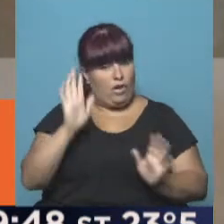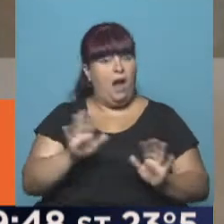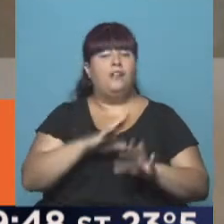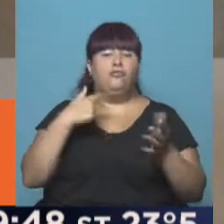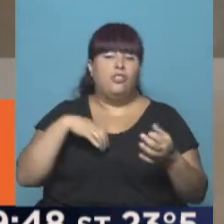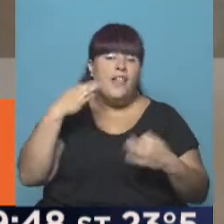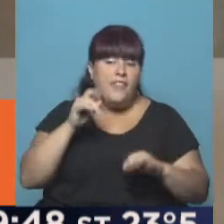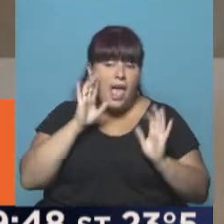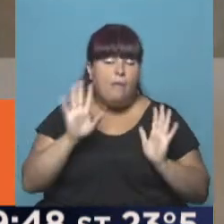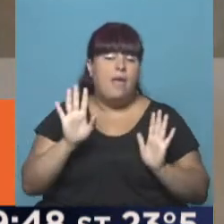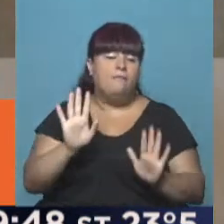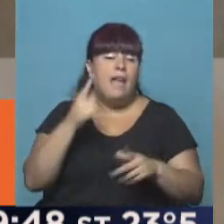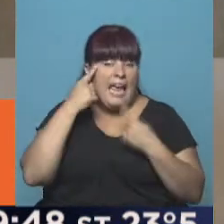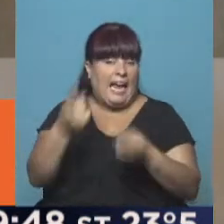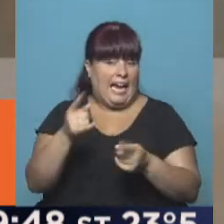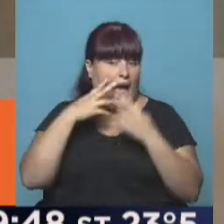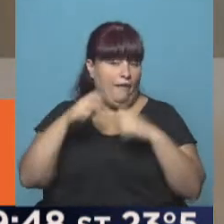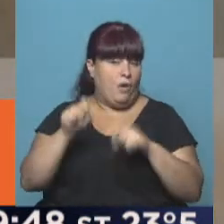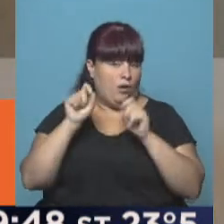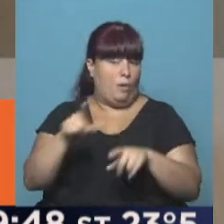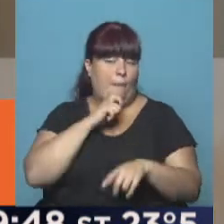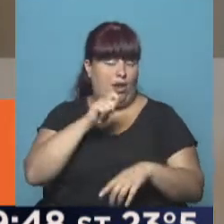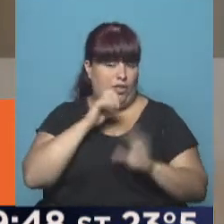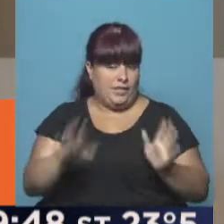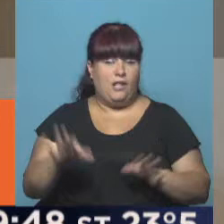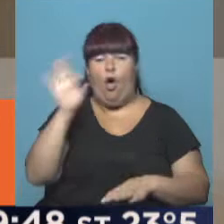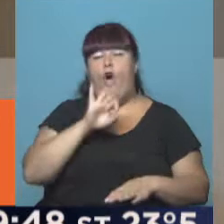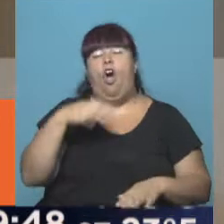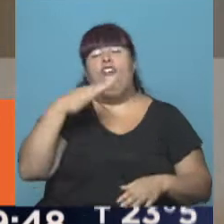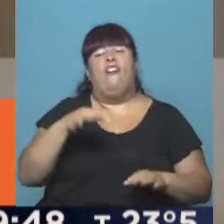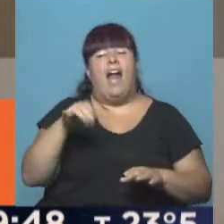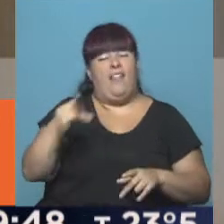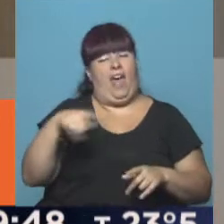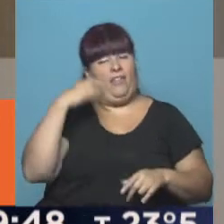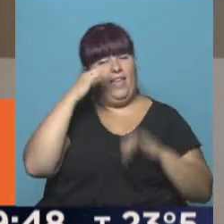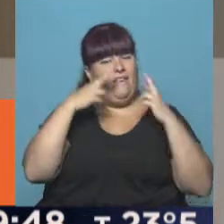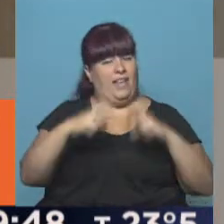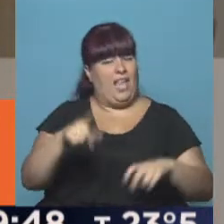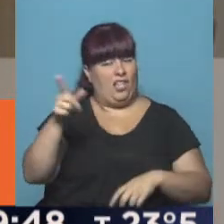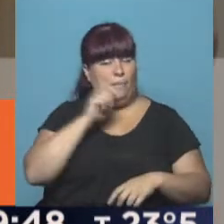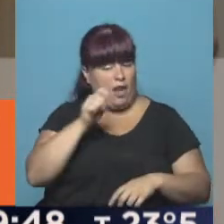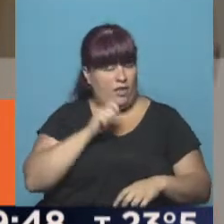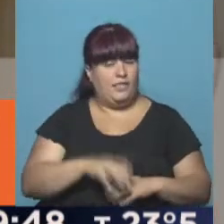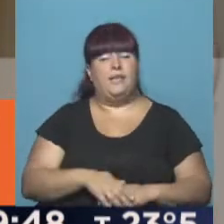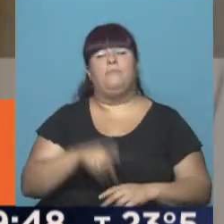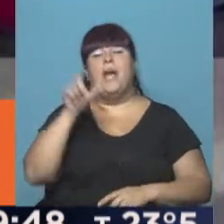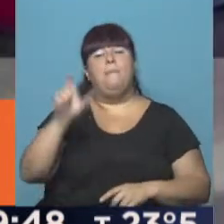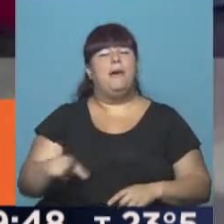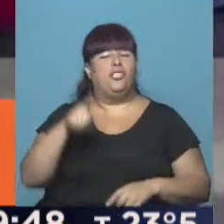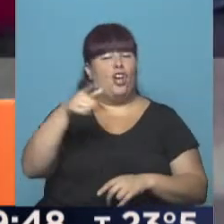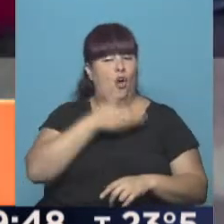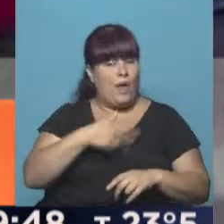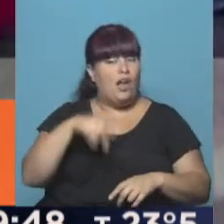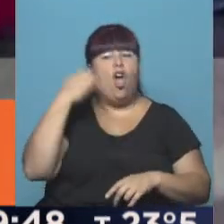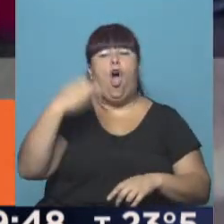que uno le tiene que dar credibilidad a la investigación periodística o verosimilitud a la investigación periodística. El funcionario tiene el derecho